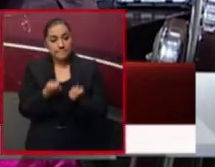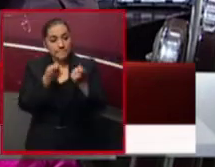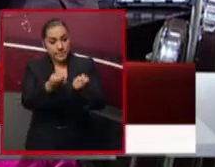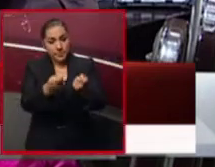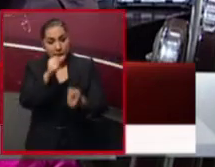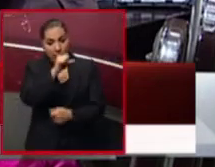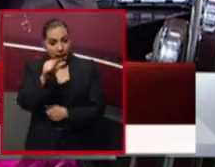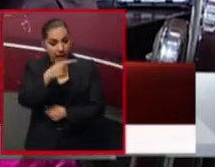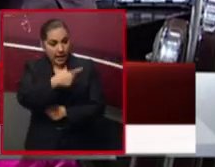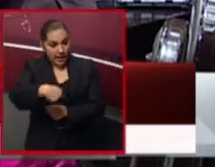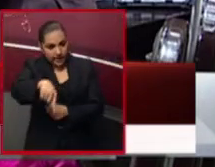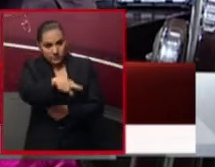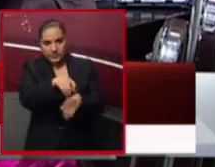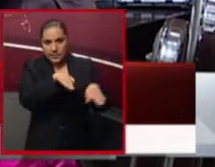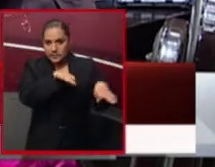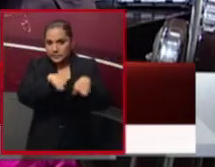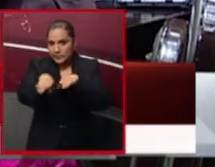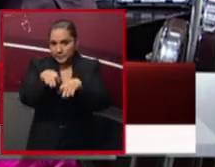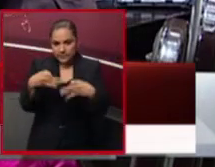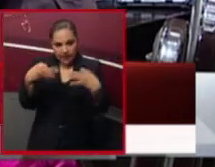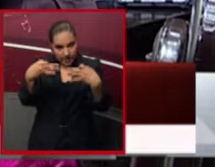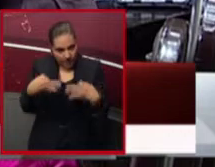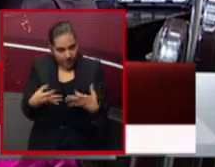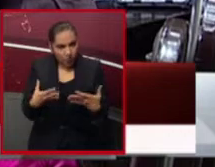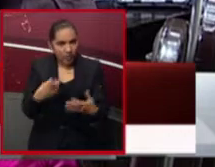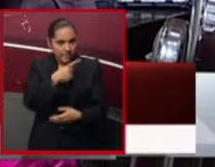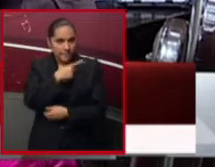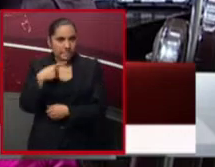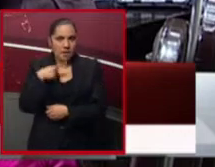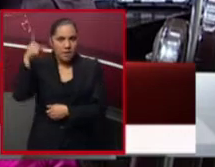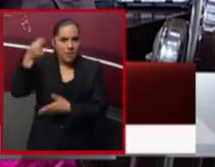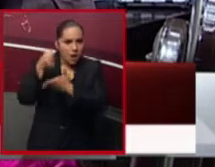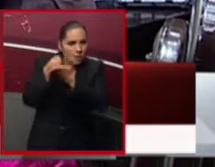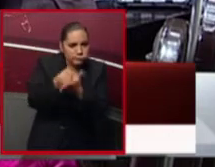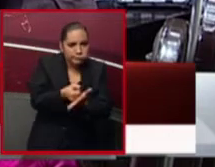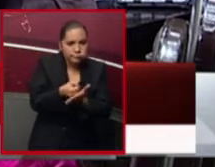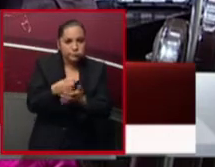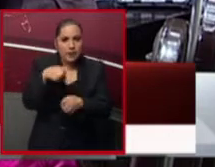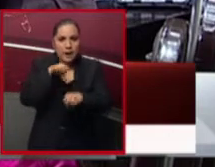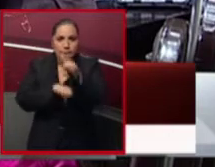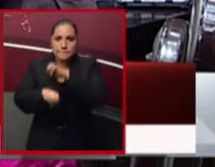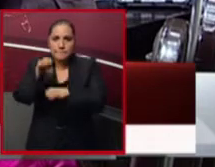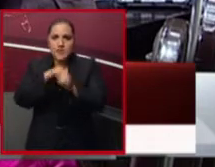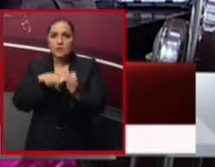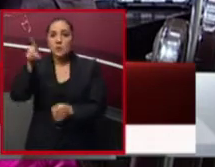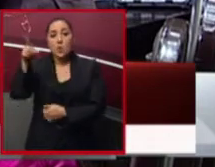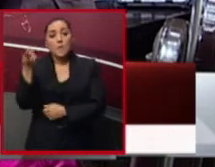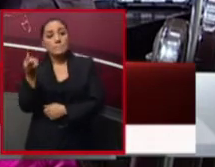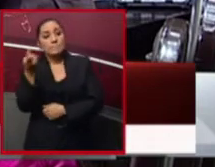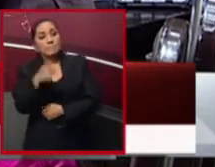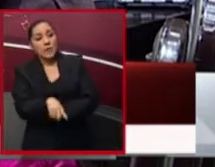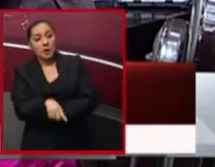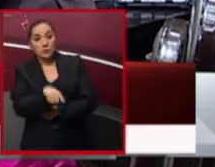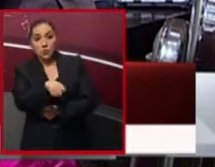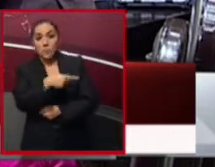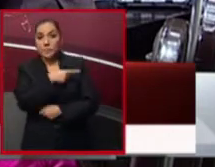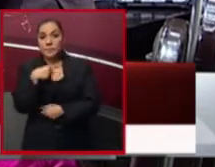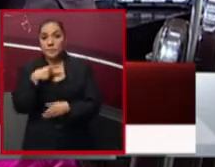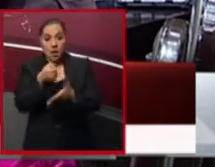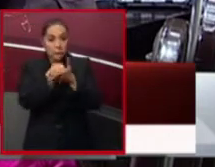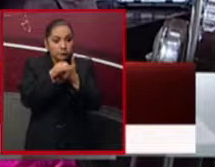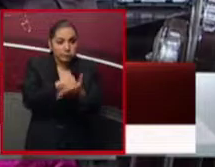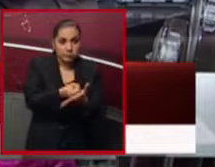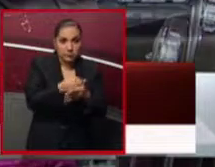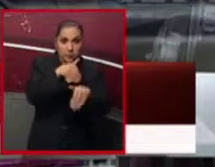obligados a seguir una línea informativa por presiones corporativas o por indicaciones de instancias